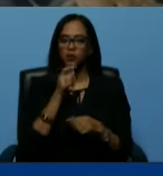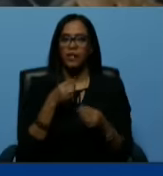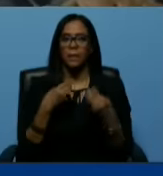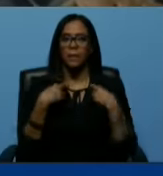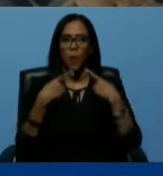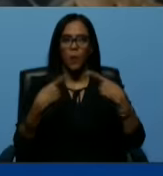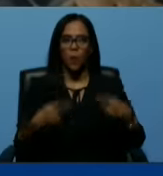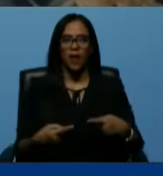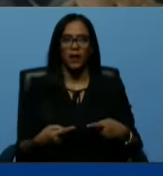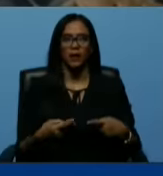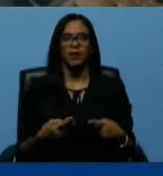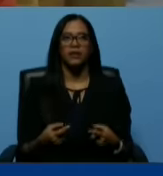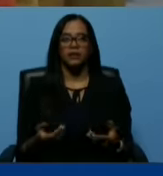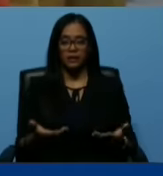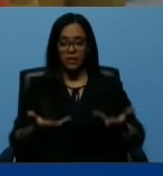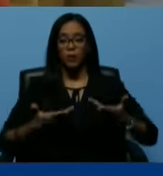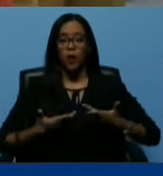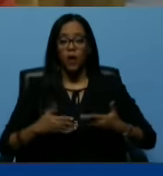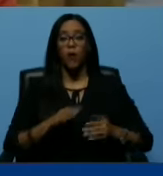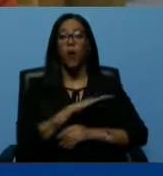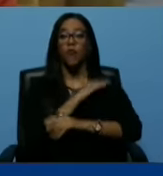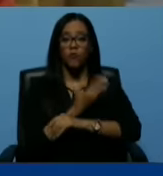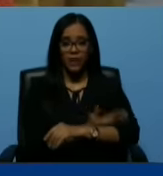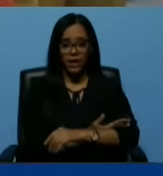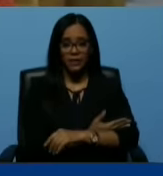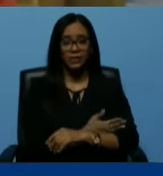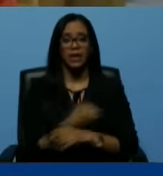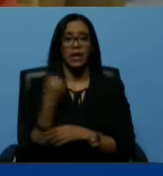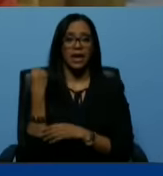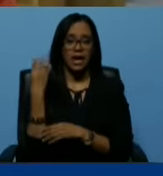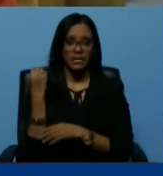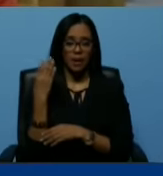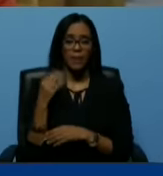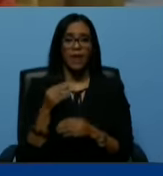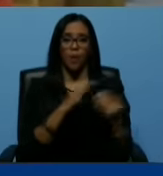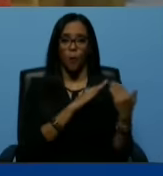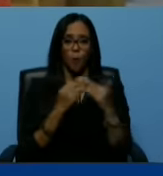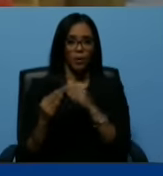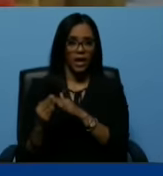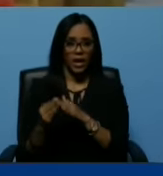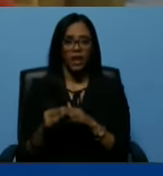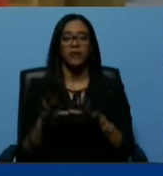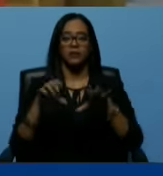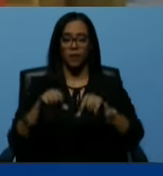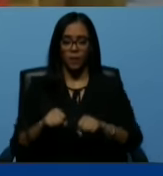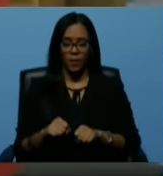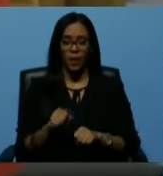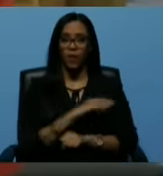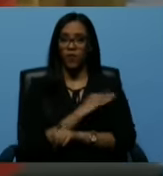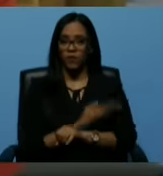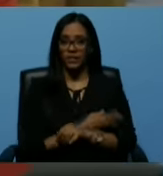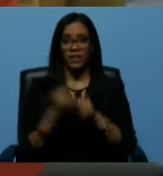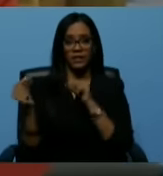debate, se ha retomado con fuerza la asamblea comunera, se ha retomado con fuerza el debate, la priorización de